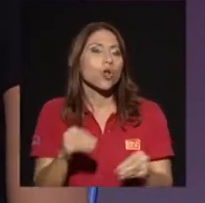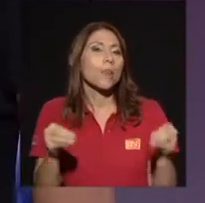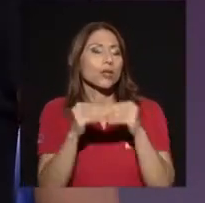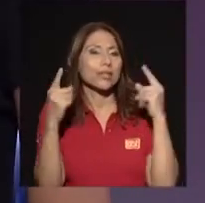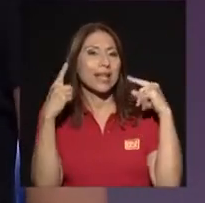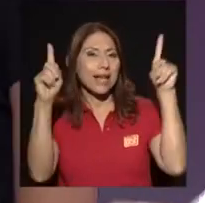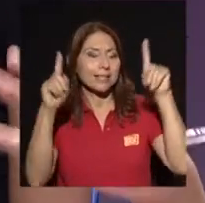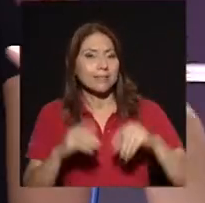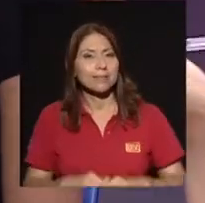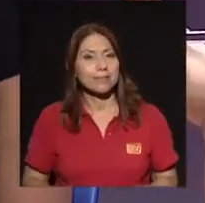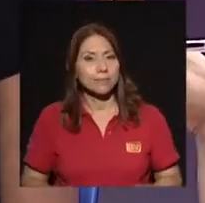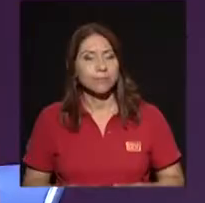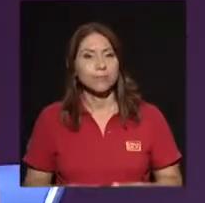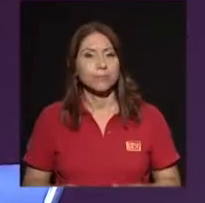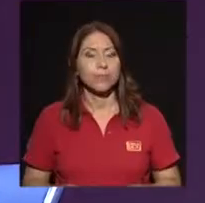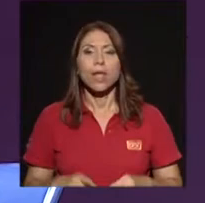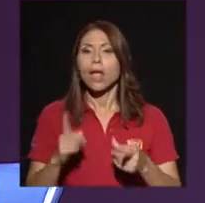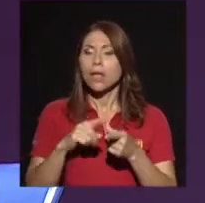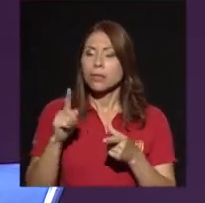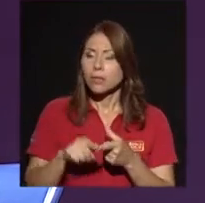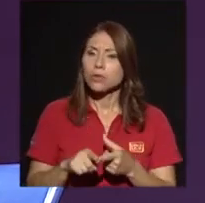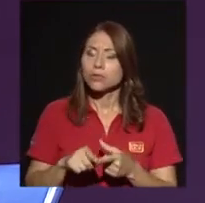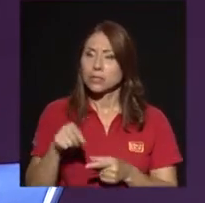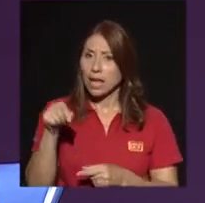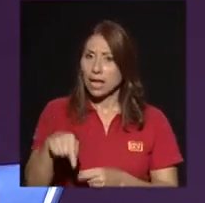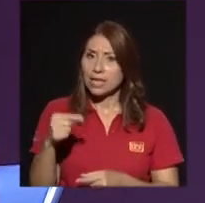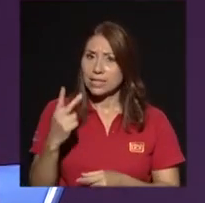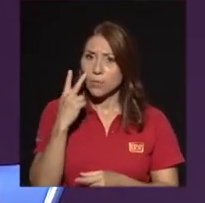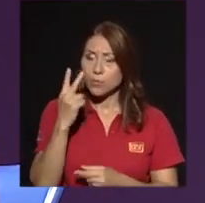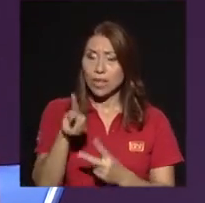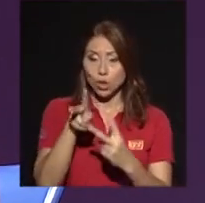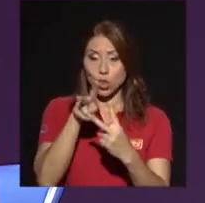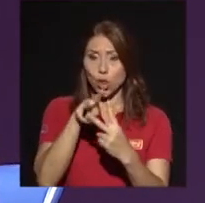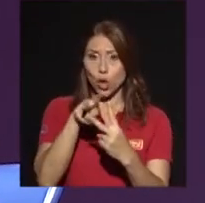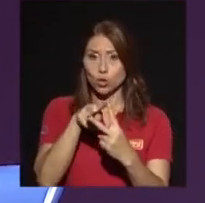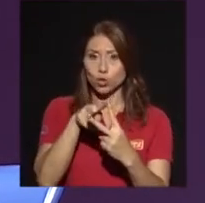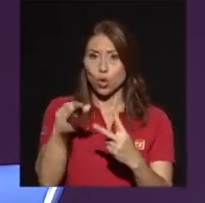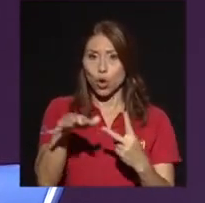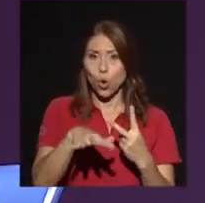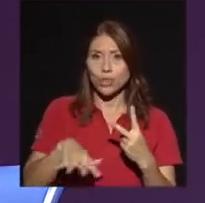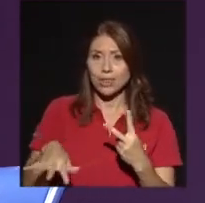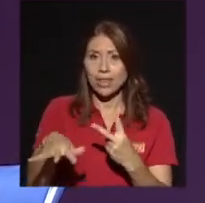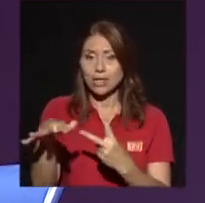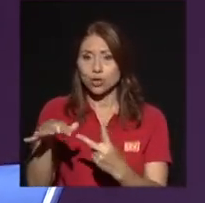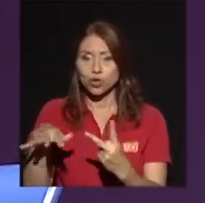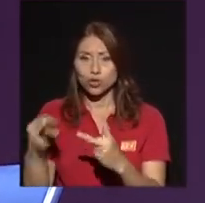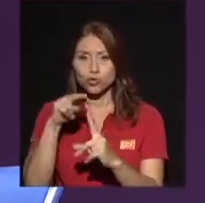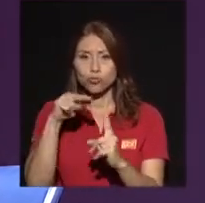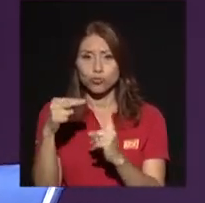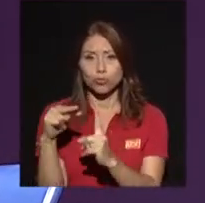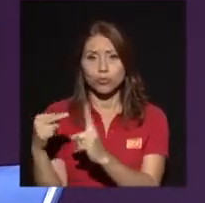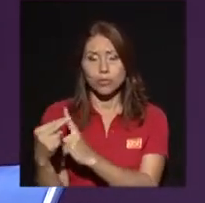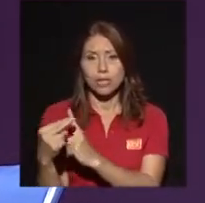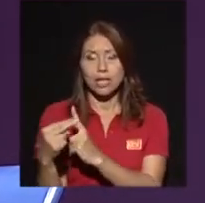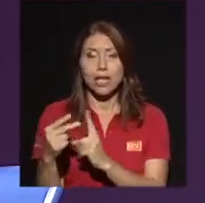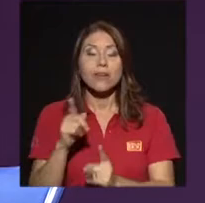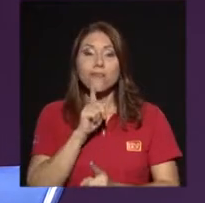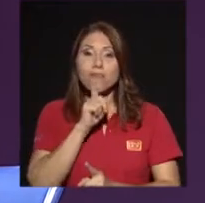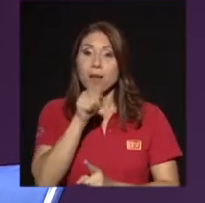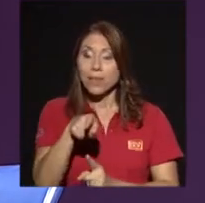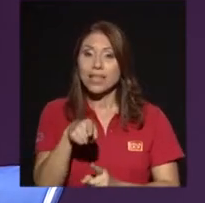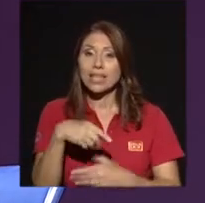alcances, digamos. Entonces aquí estamos viendo dos contextos en los que se le está haciendo realmente un esfuerzo, en los que se le